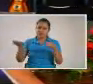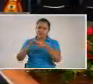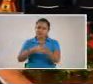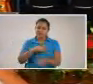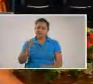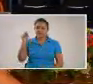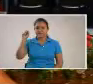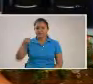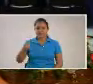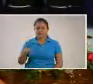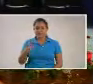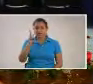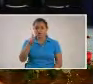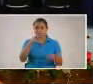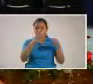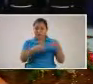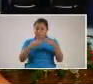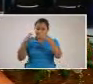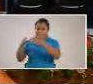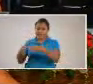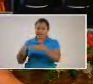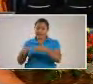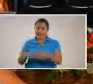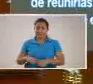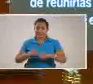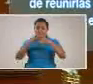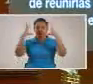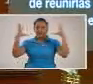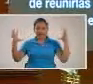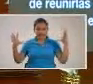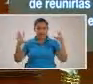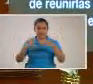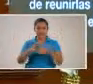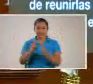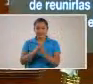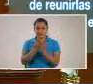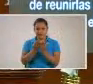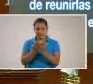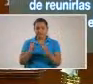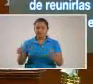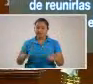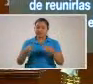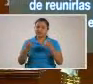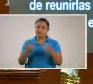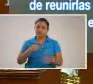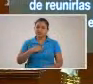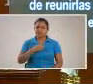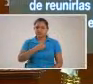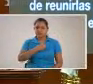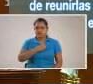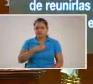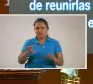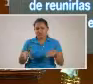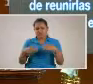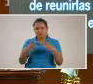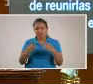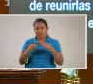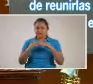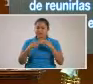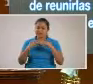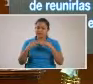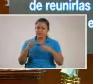estas dos partes extraordinarias de la Biblia. Entonces, yo quisiera, conforme vayamos explicando